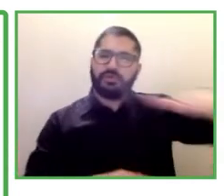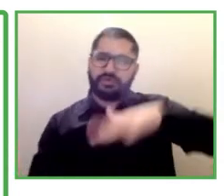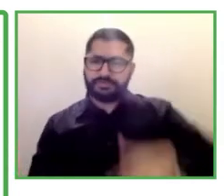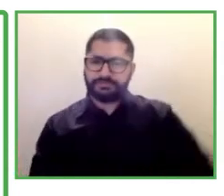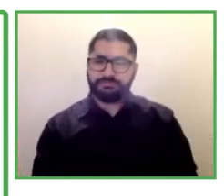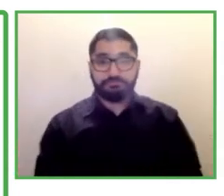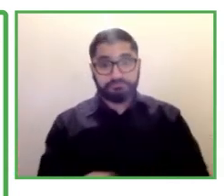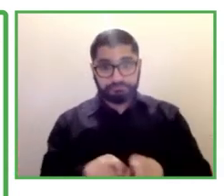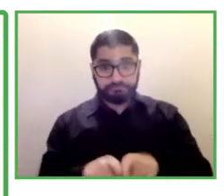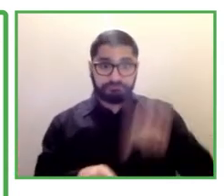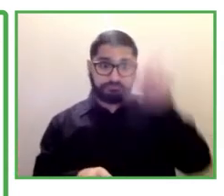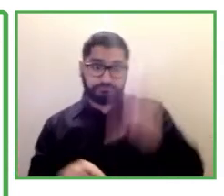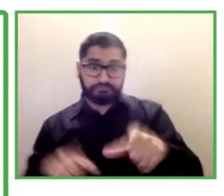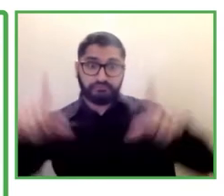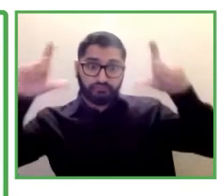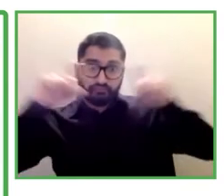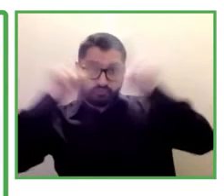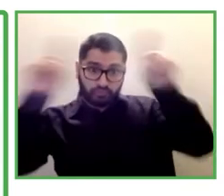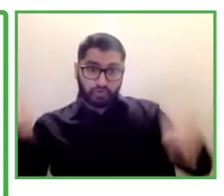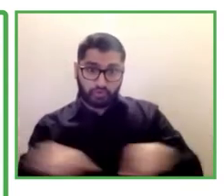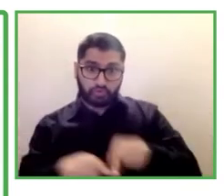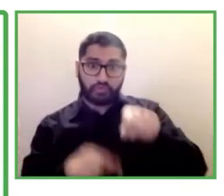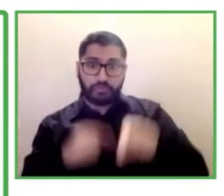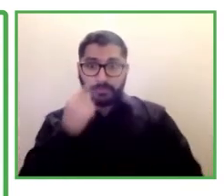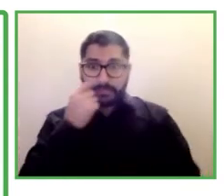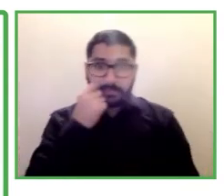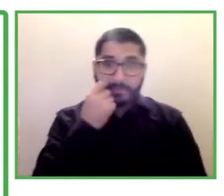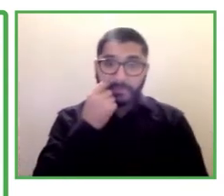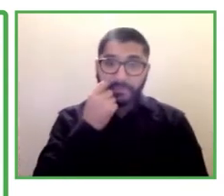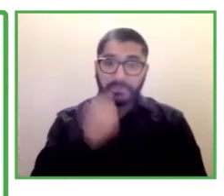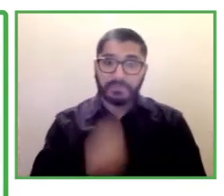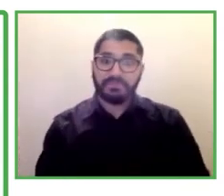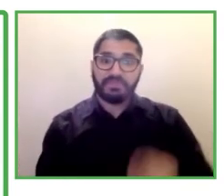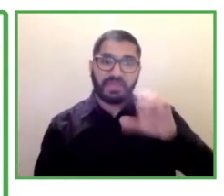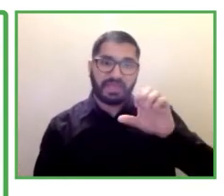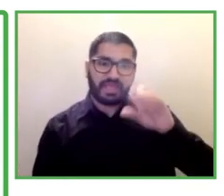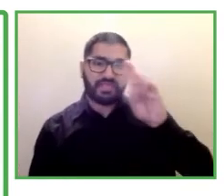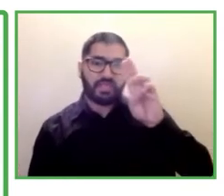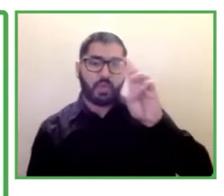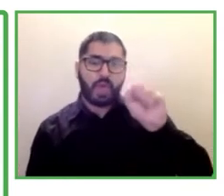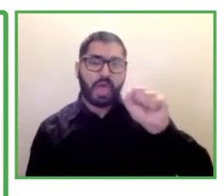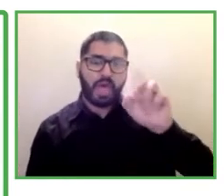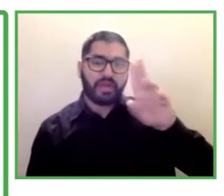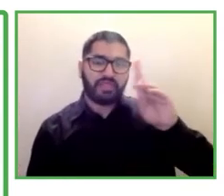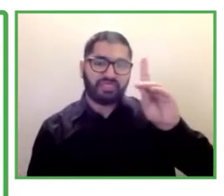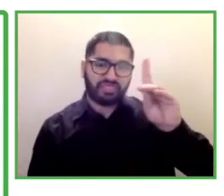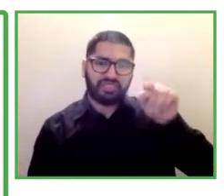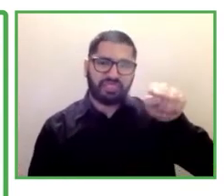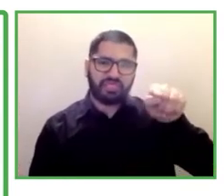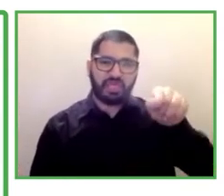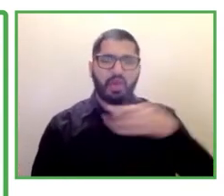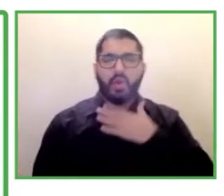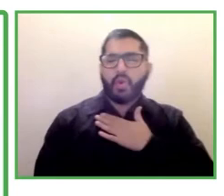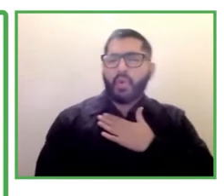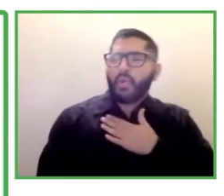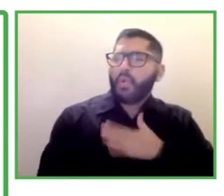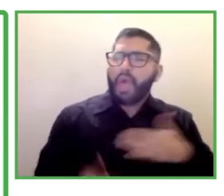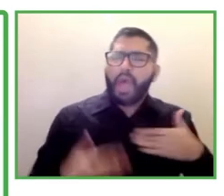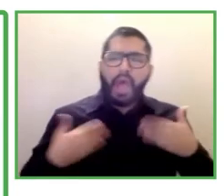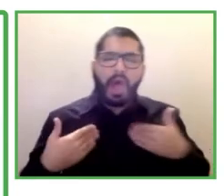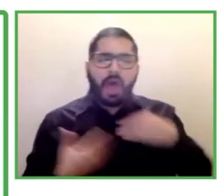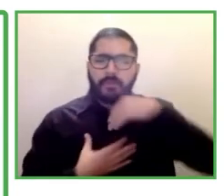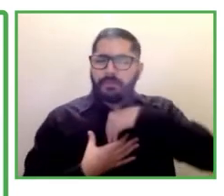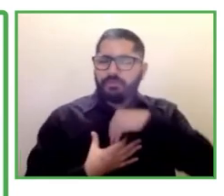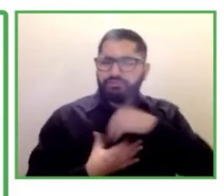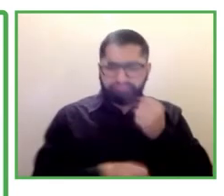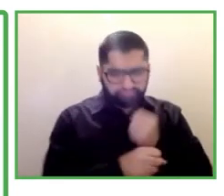aquí afuera del sector de Sarnia. Le encanta lo que está haciendo. Le gusta esto de poder trabajar afuera, trabajar con sus manos.